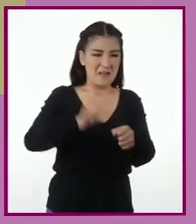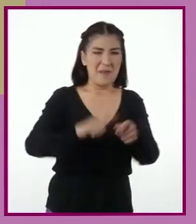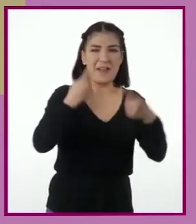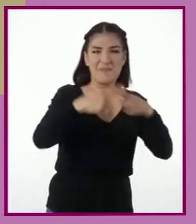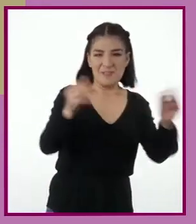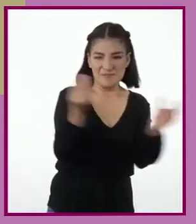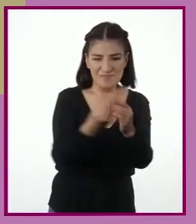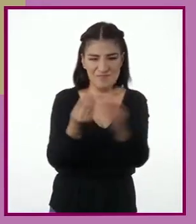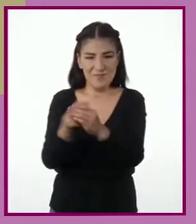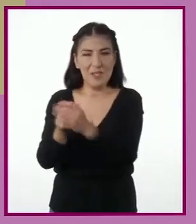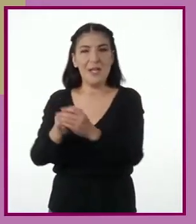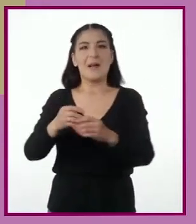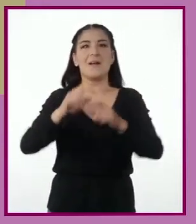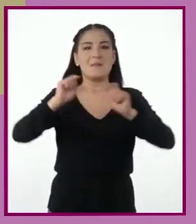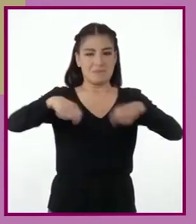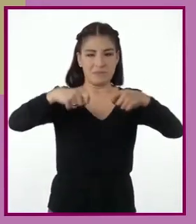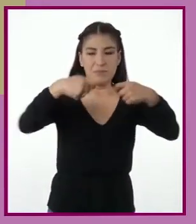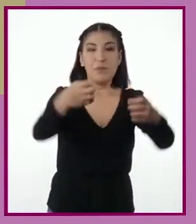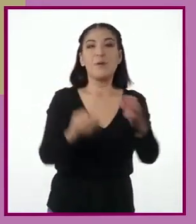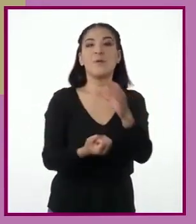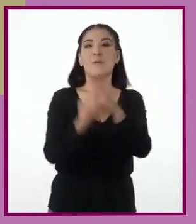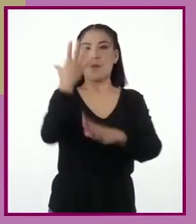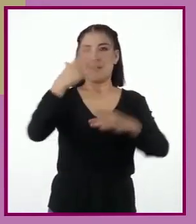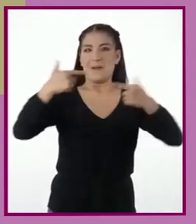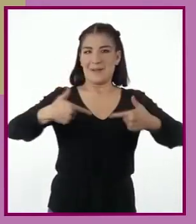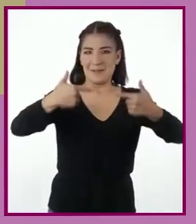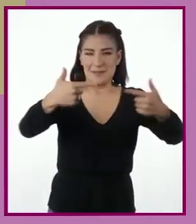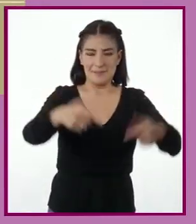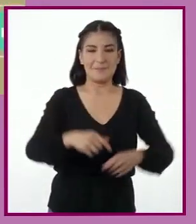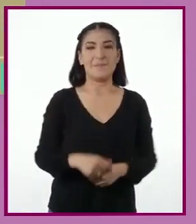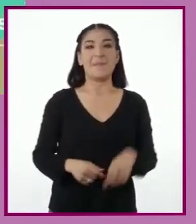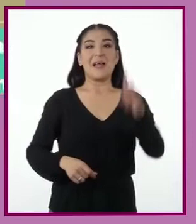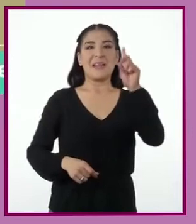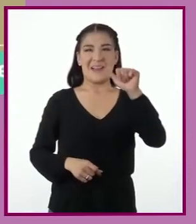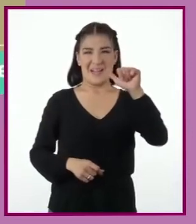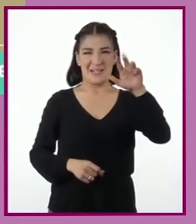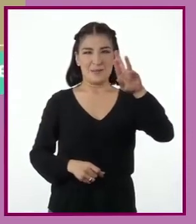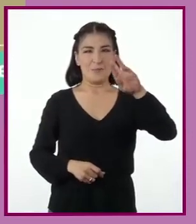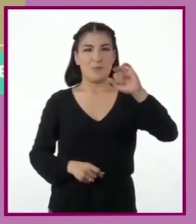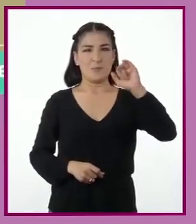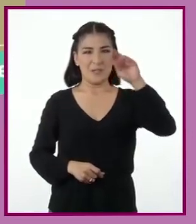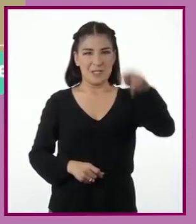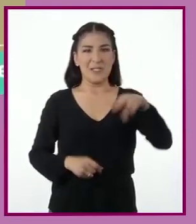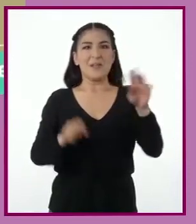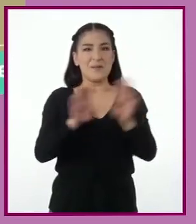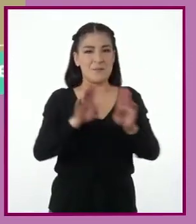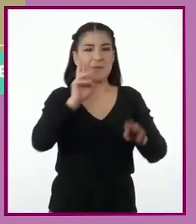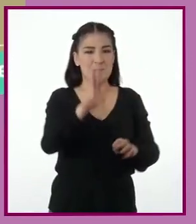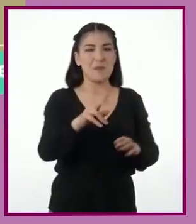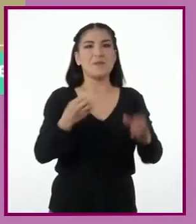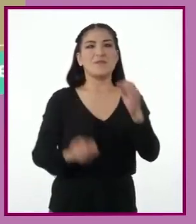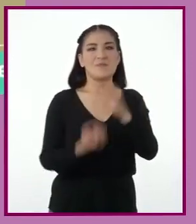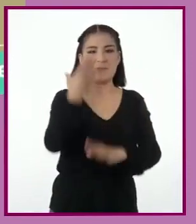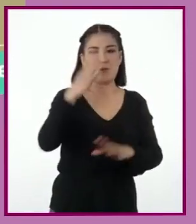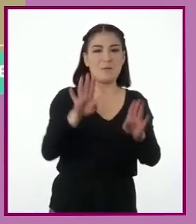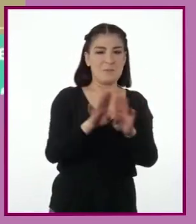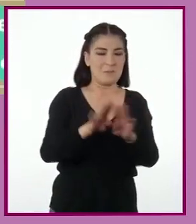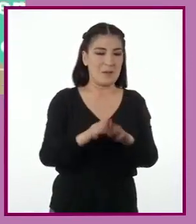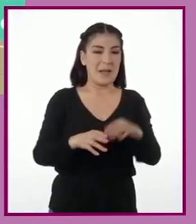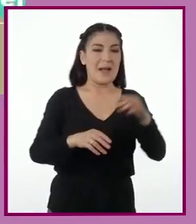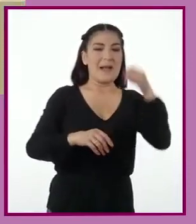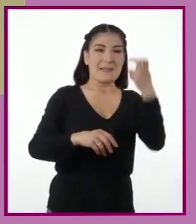se heredan a las nuevas generaciones. Darwin también formuló la idea de que los factores bióticos y abióticos del medio